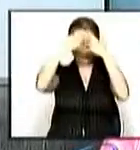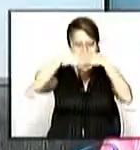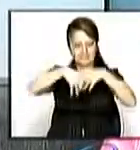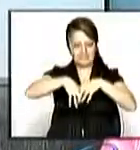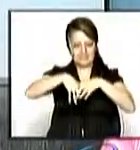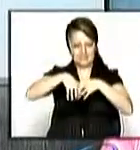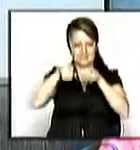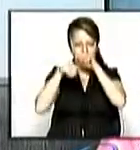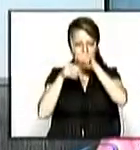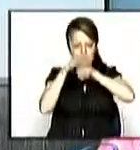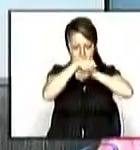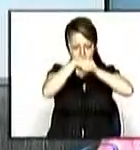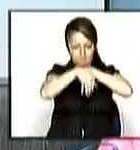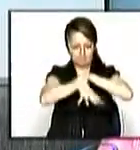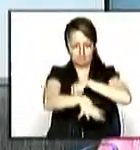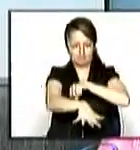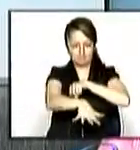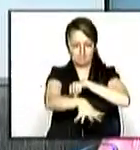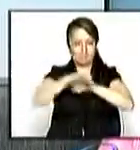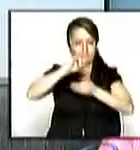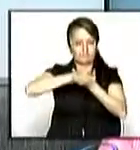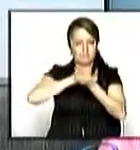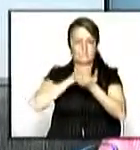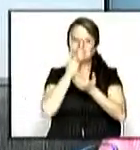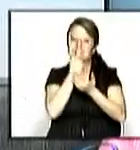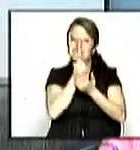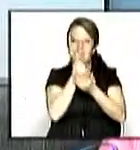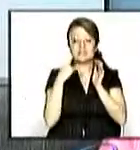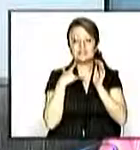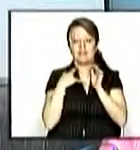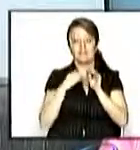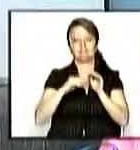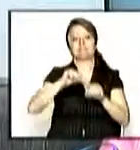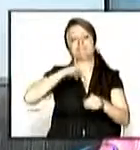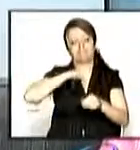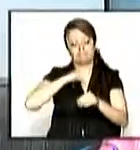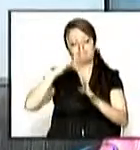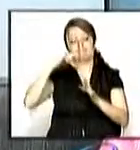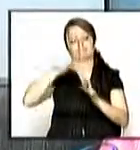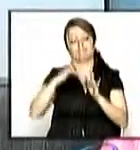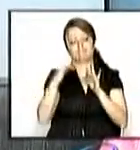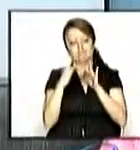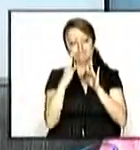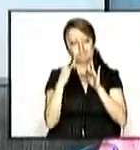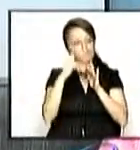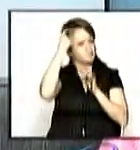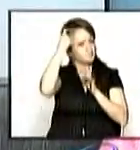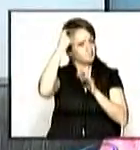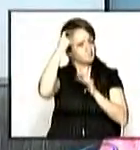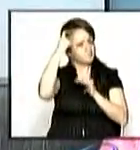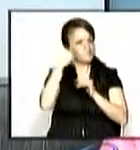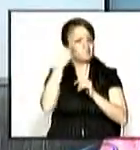sistema circulatorio. Todos los dientes tienen una conexión directa con el cerebro, con la espina,